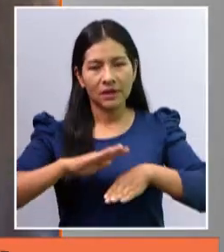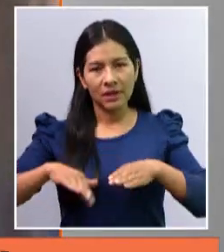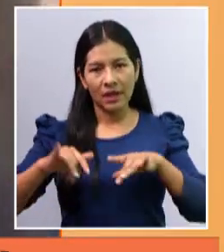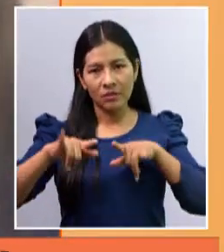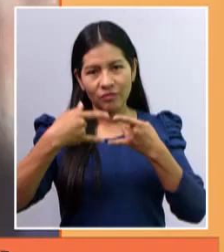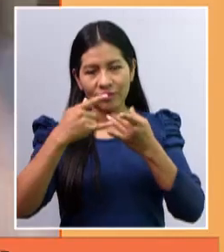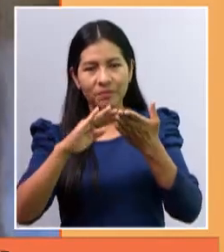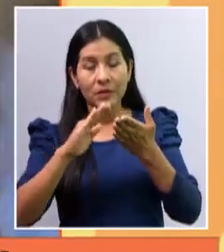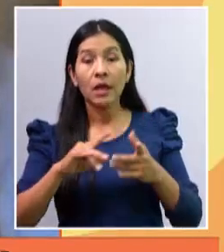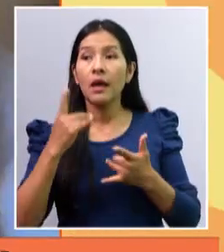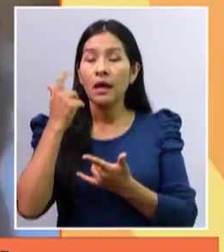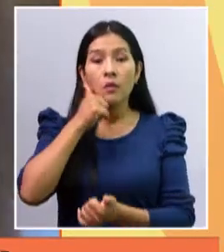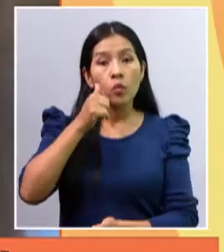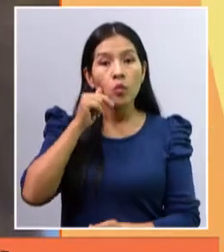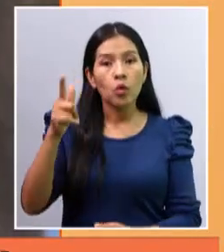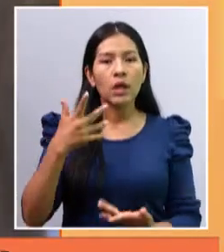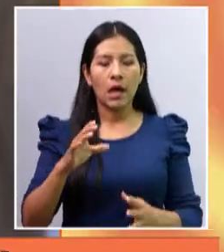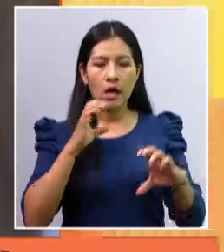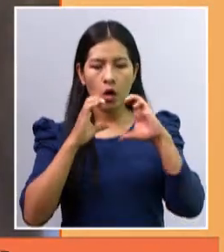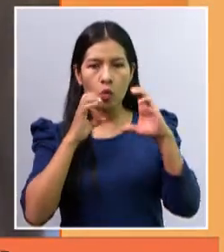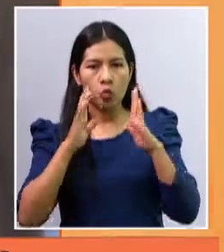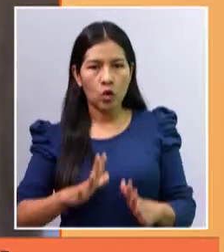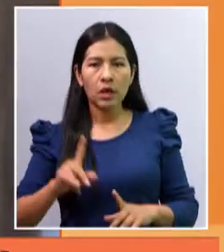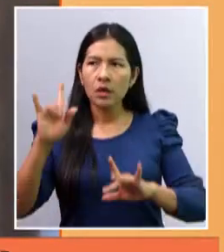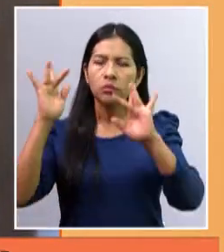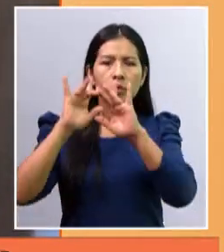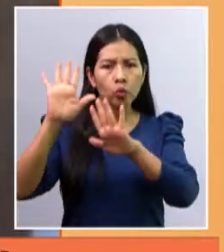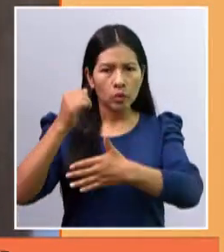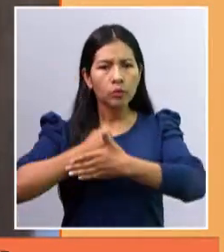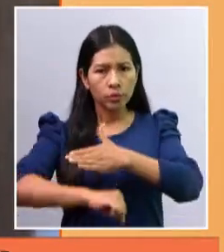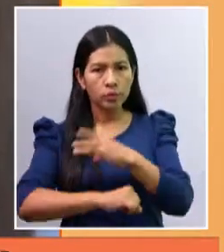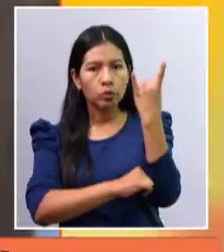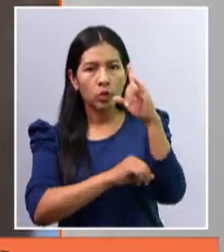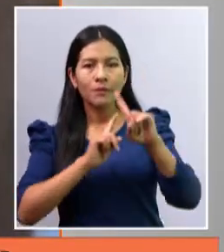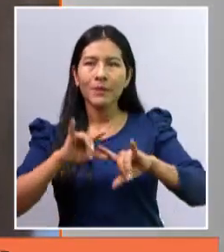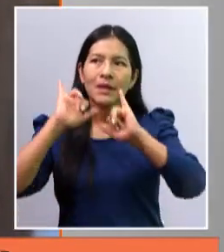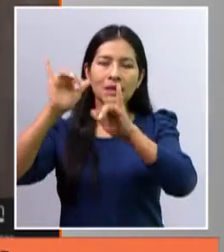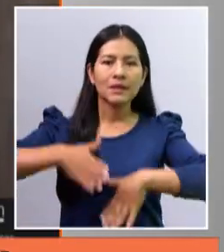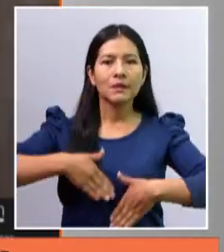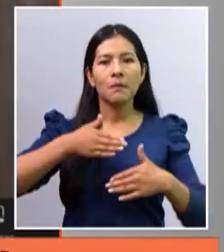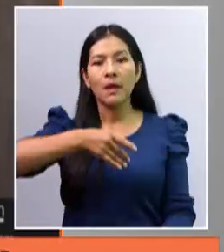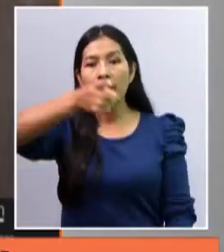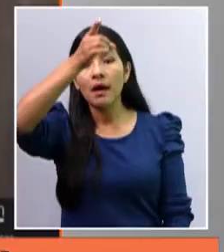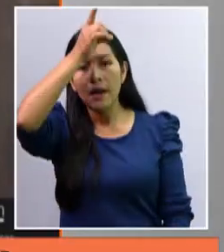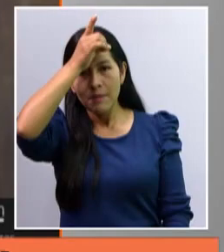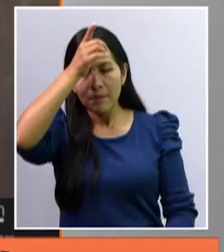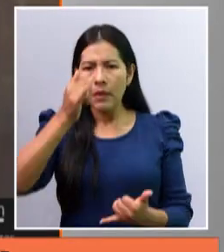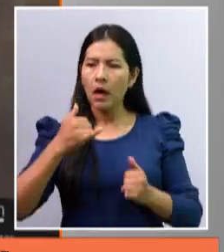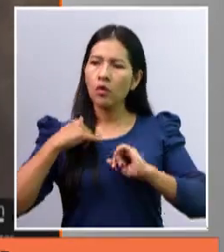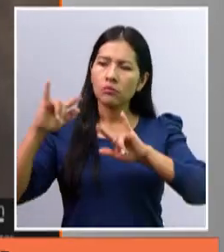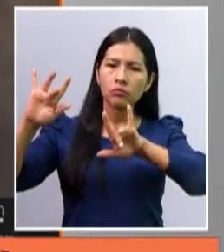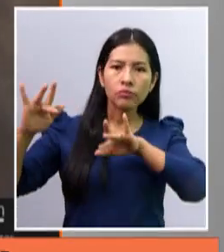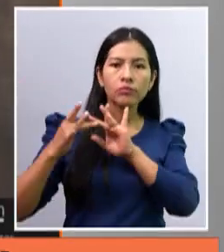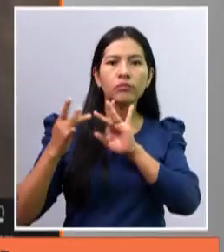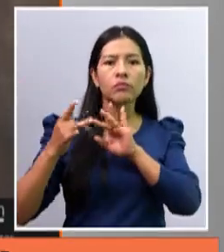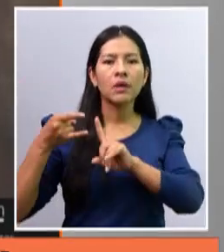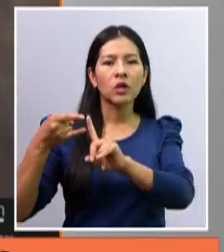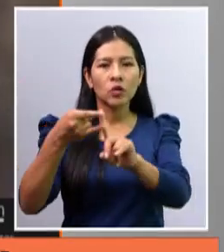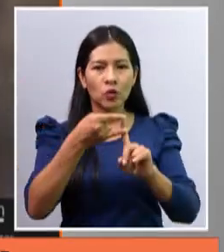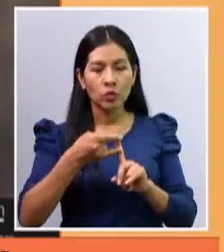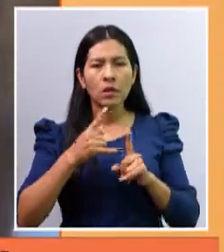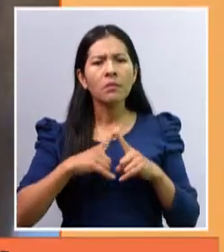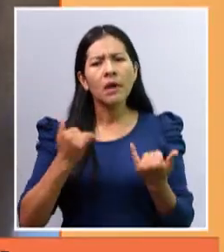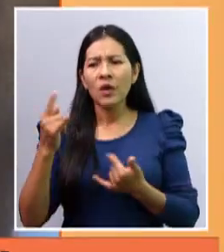y también es importante ahora contarle a toda la población lo que tú estás haciendo porque justamente has podido